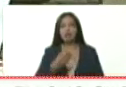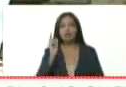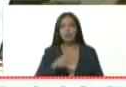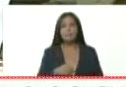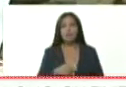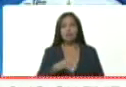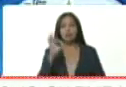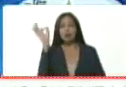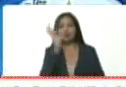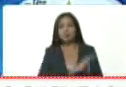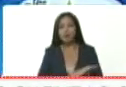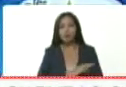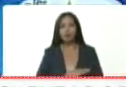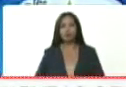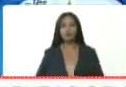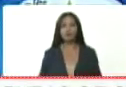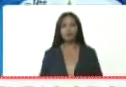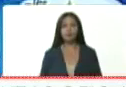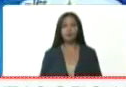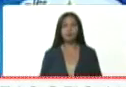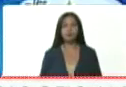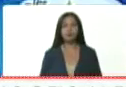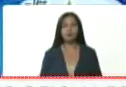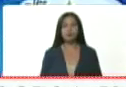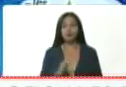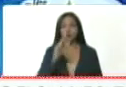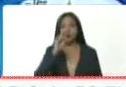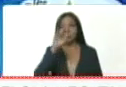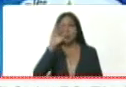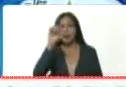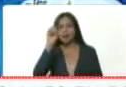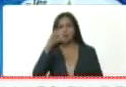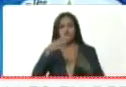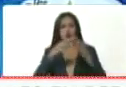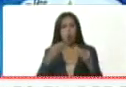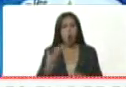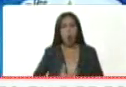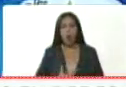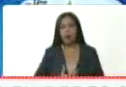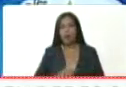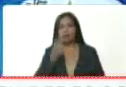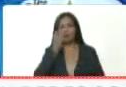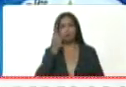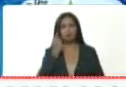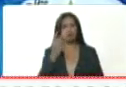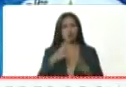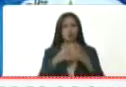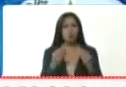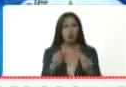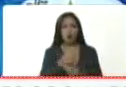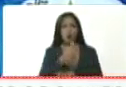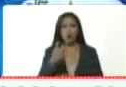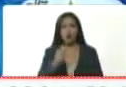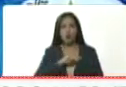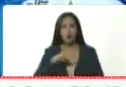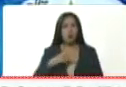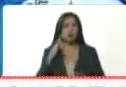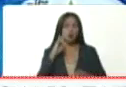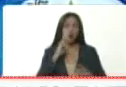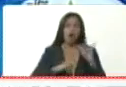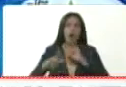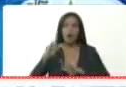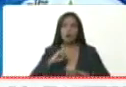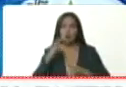barquisimeto luis jonás reyes y todos los alcaldes las alcaldesas nuestro cariño otro